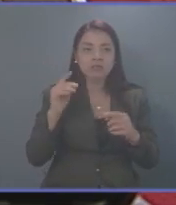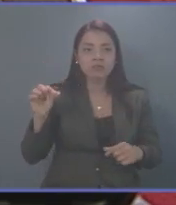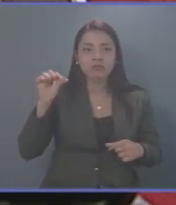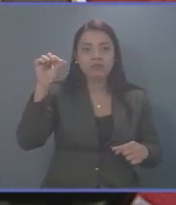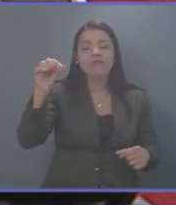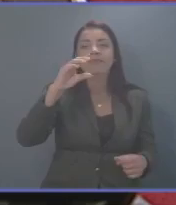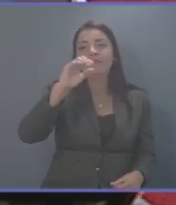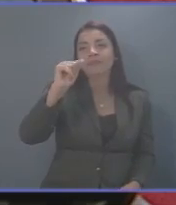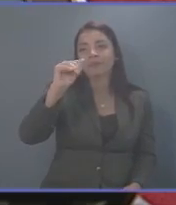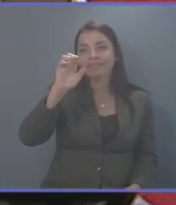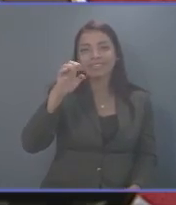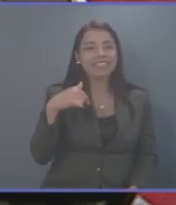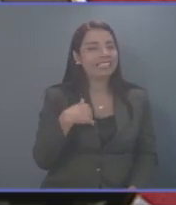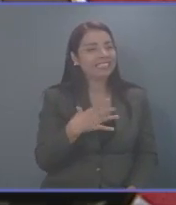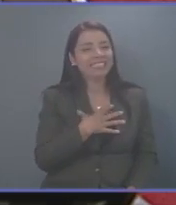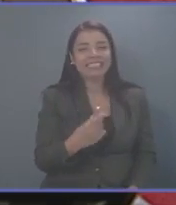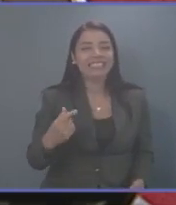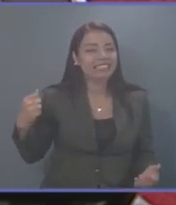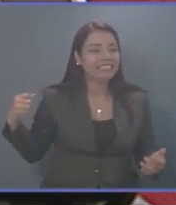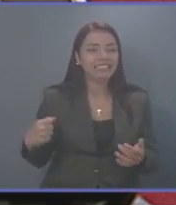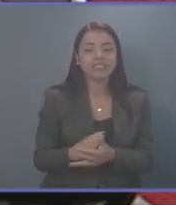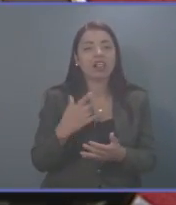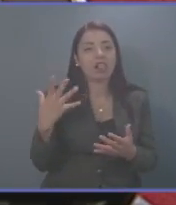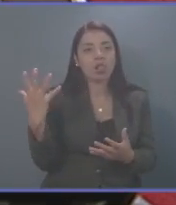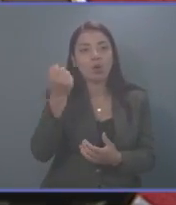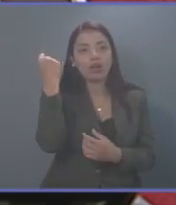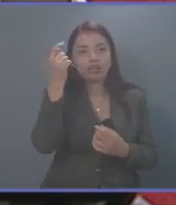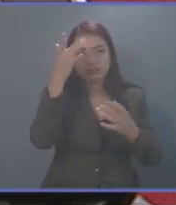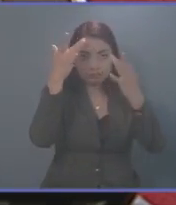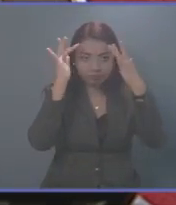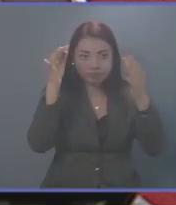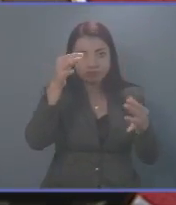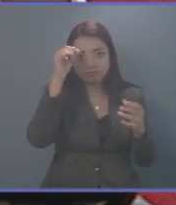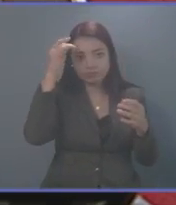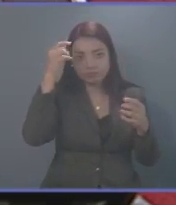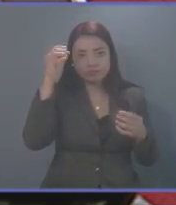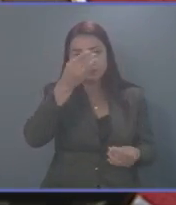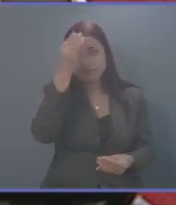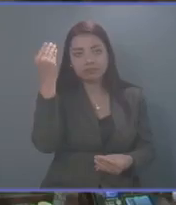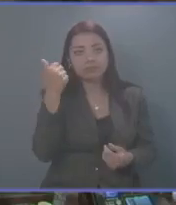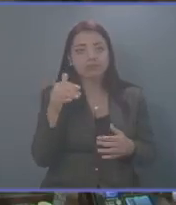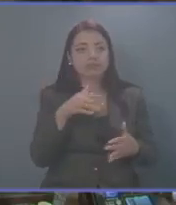del CAE. Me hubiera gustado a mí también tener uno. Muchas gracias, colegas.